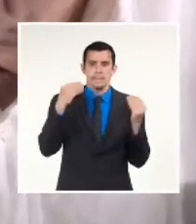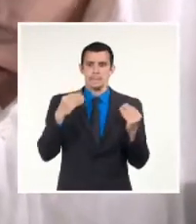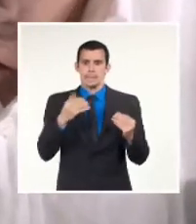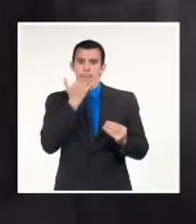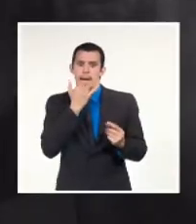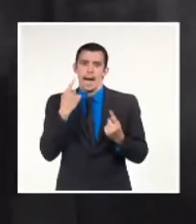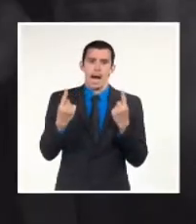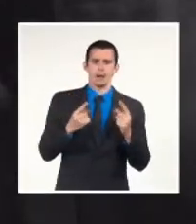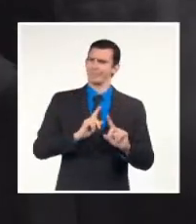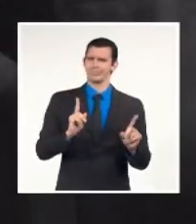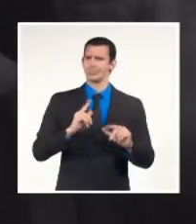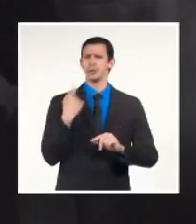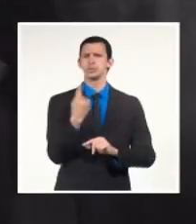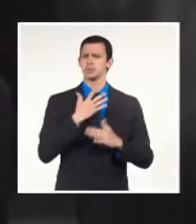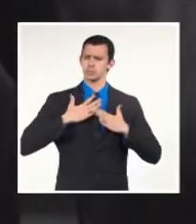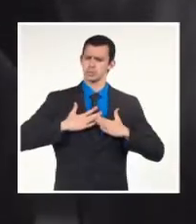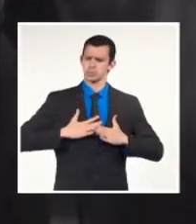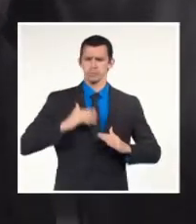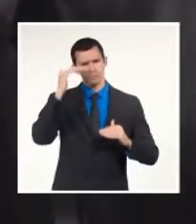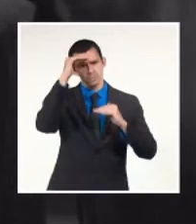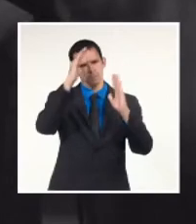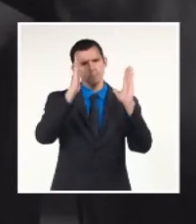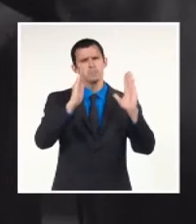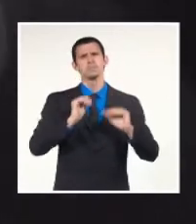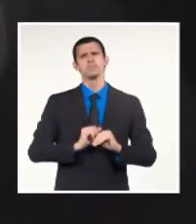en el objetivo. Fuimos, nos sentamos.